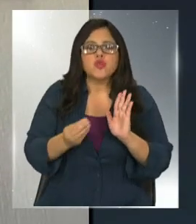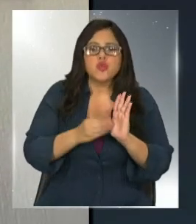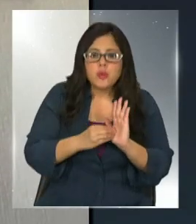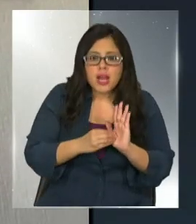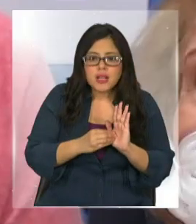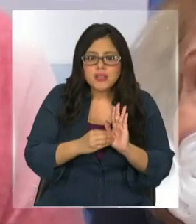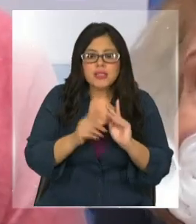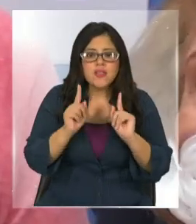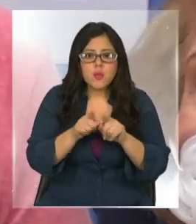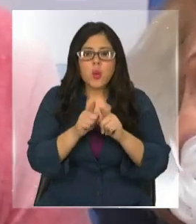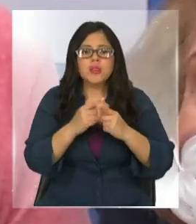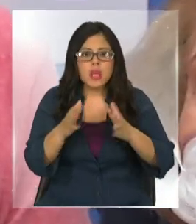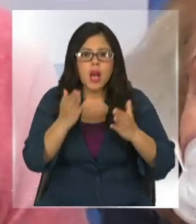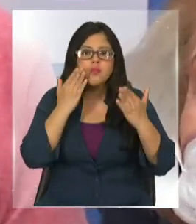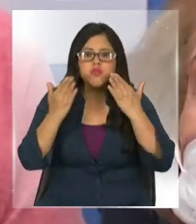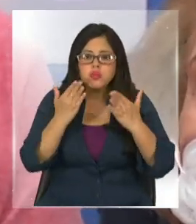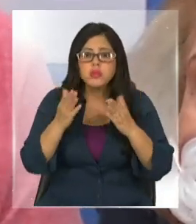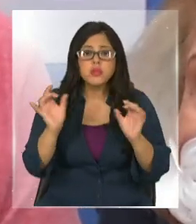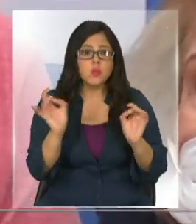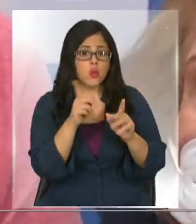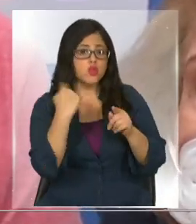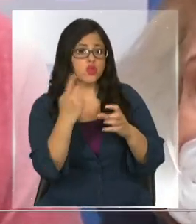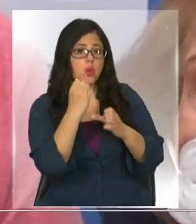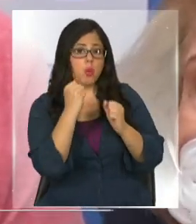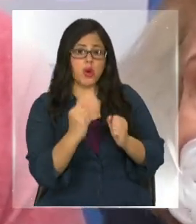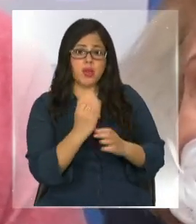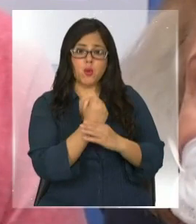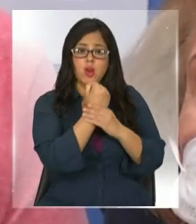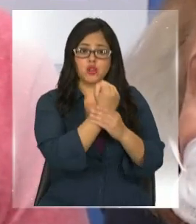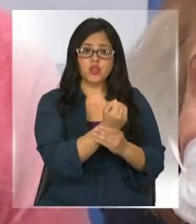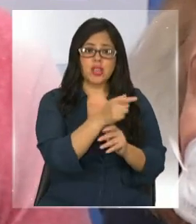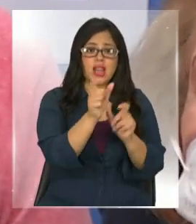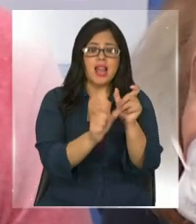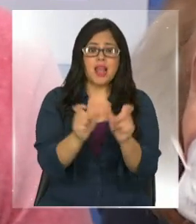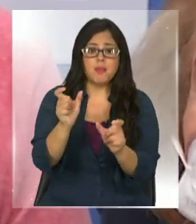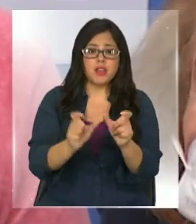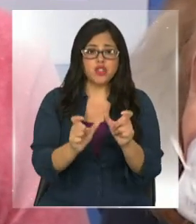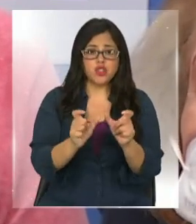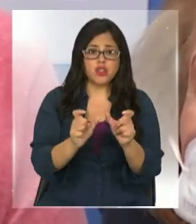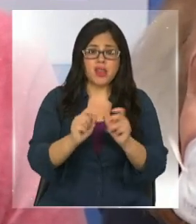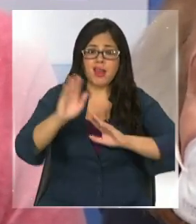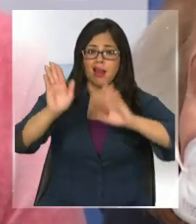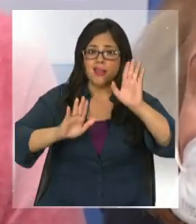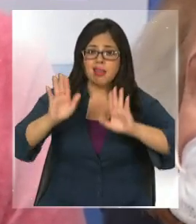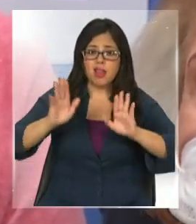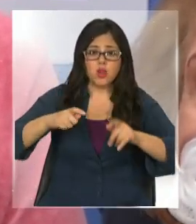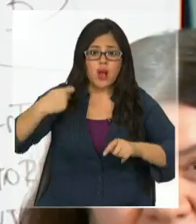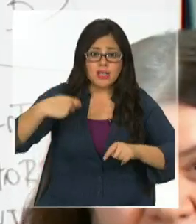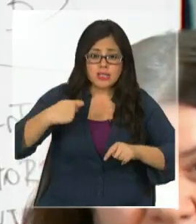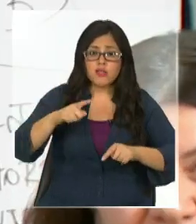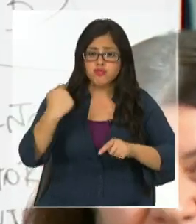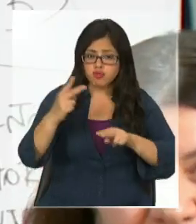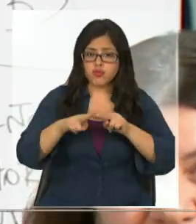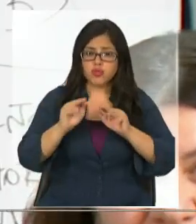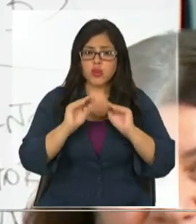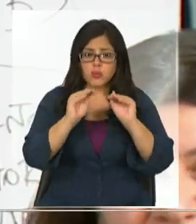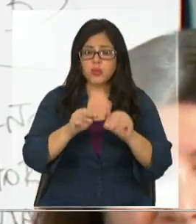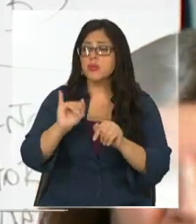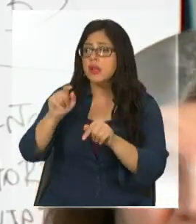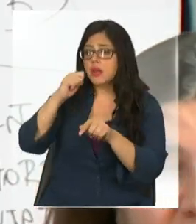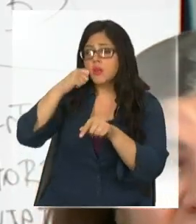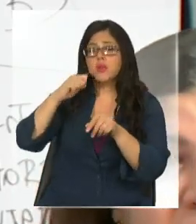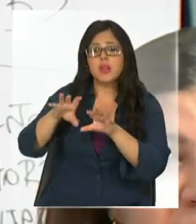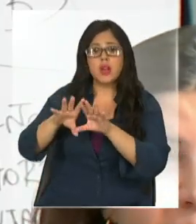que ser generosos si nosotros podemos ayudarle a los candidatos al senado de chile podemos más lo vamos a hacer vale los compromisos